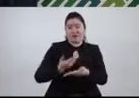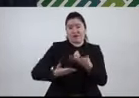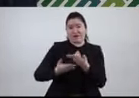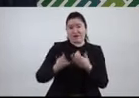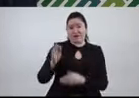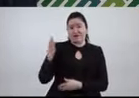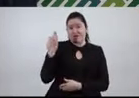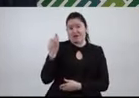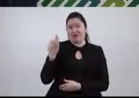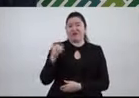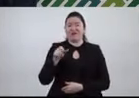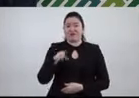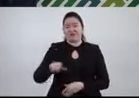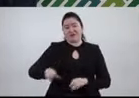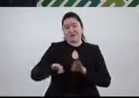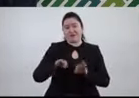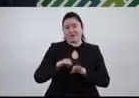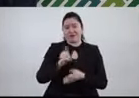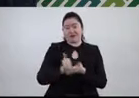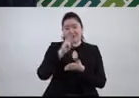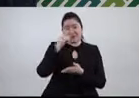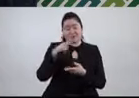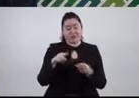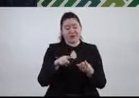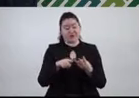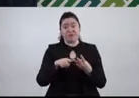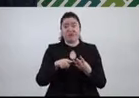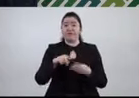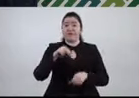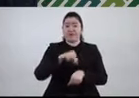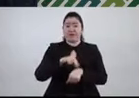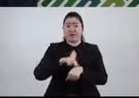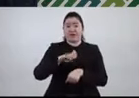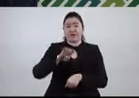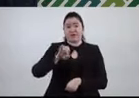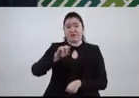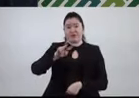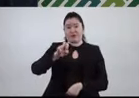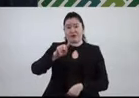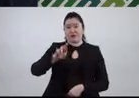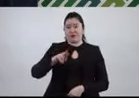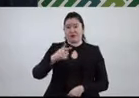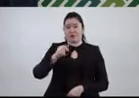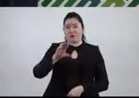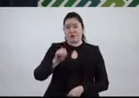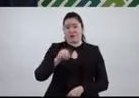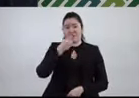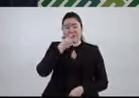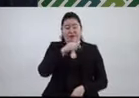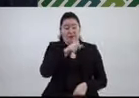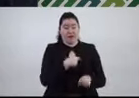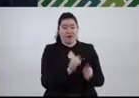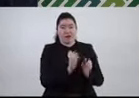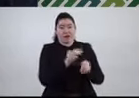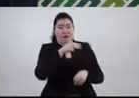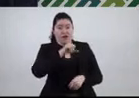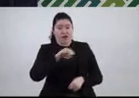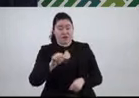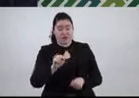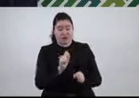México, el doctor Víctor Hugo Borja, que siempre me ponen aquí que sigue trabajando en el Seguro Social, pero no, trabaja